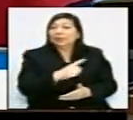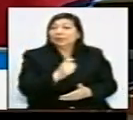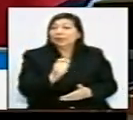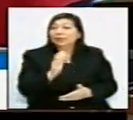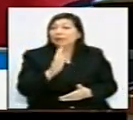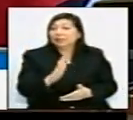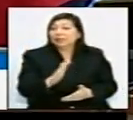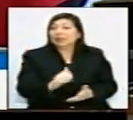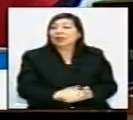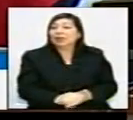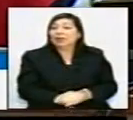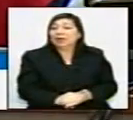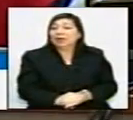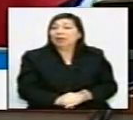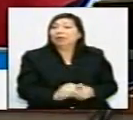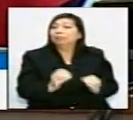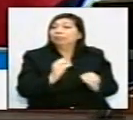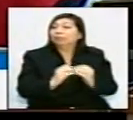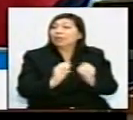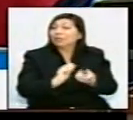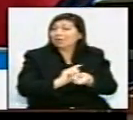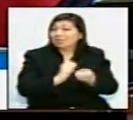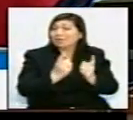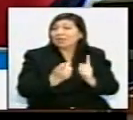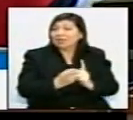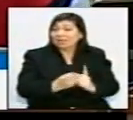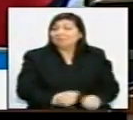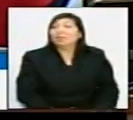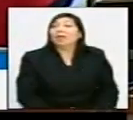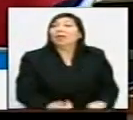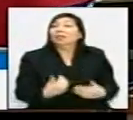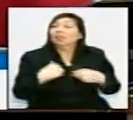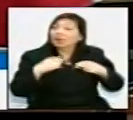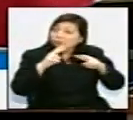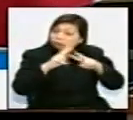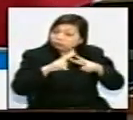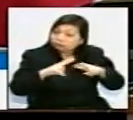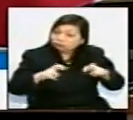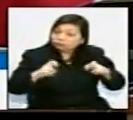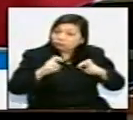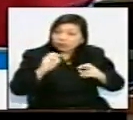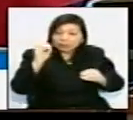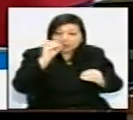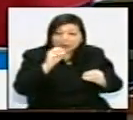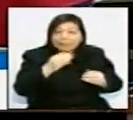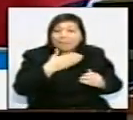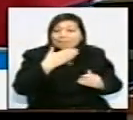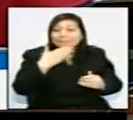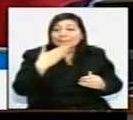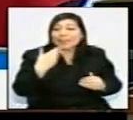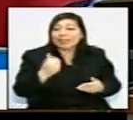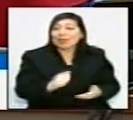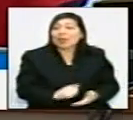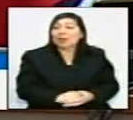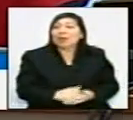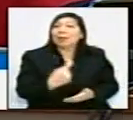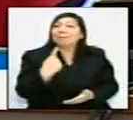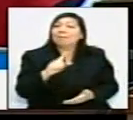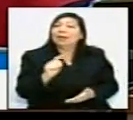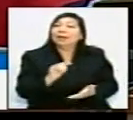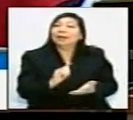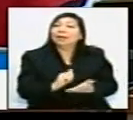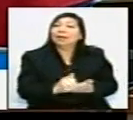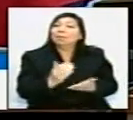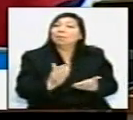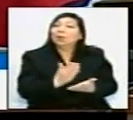las 105 intervenciones de reconstrucción con cambios. Hemos analizado una serie de oportunidades de mejora para evitar